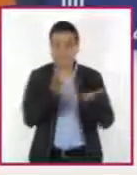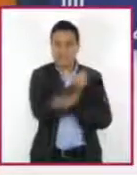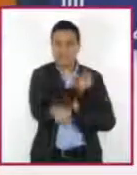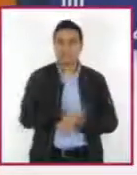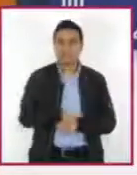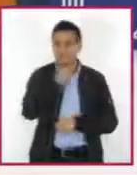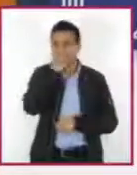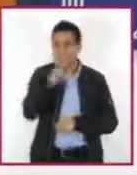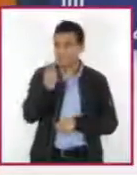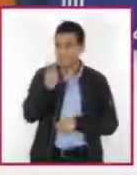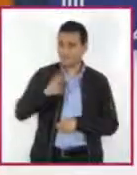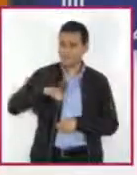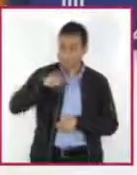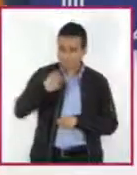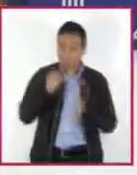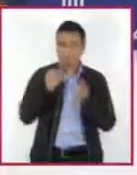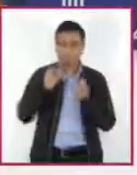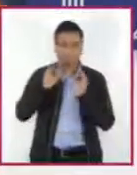su esfuerzo.